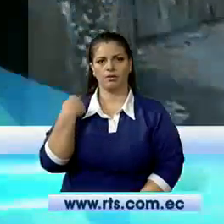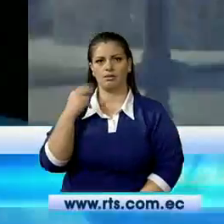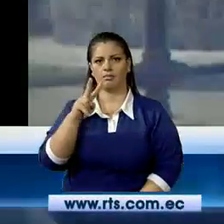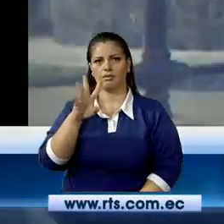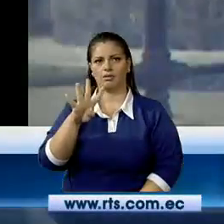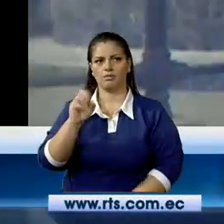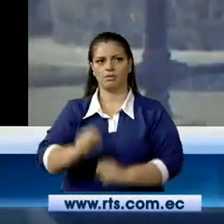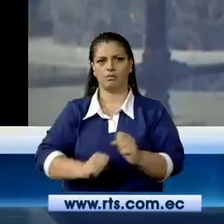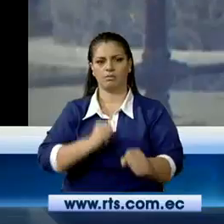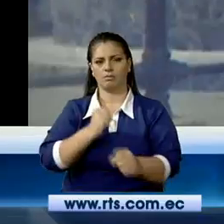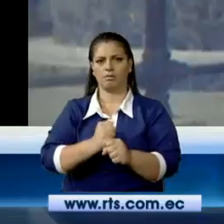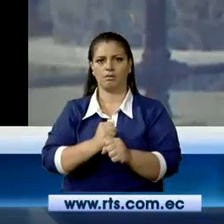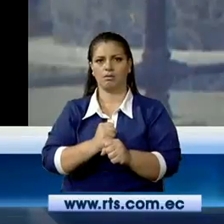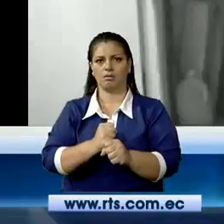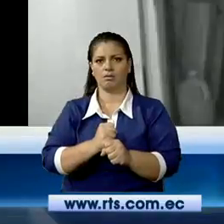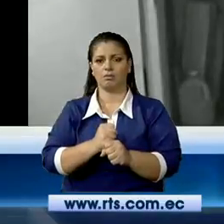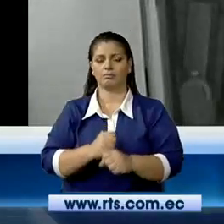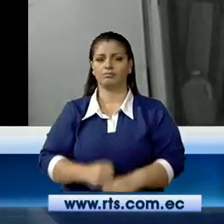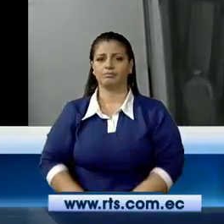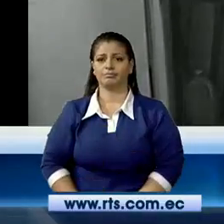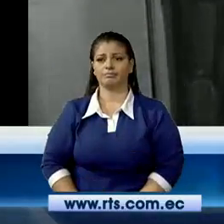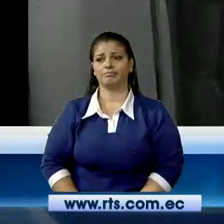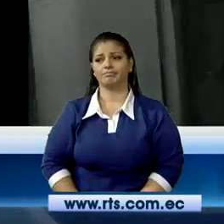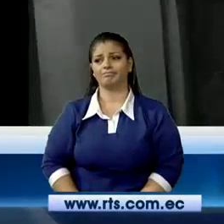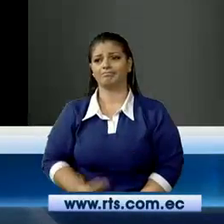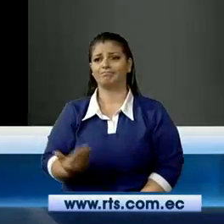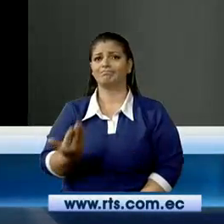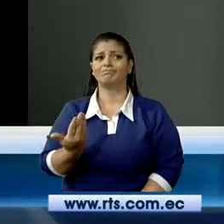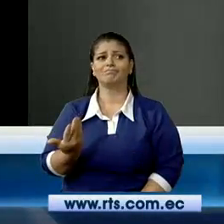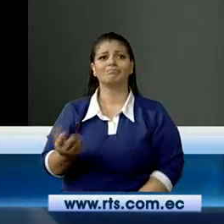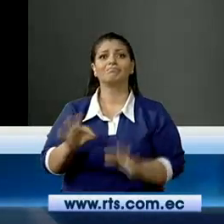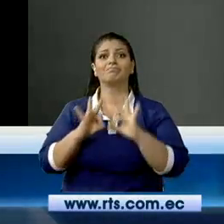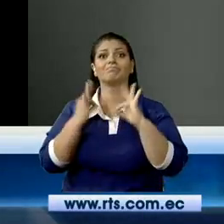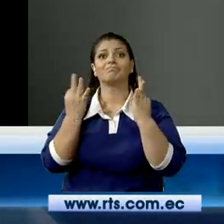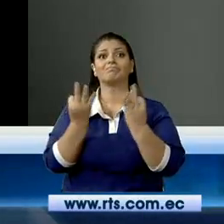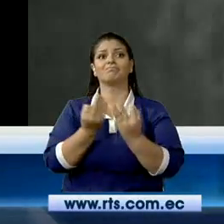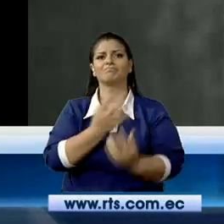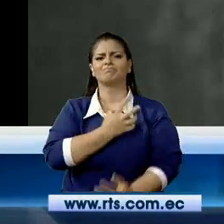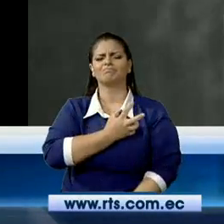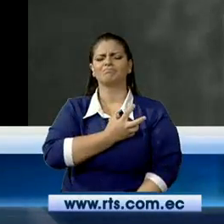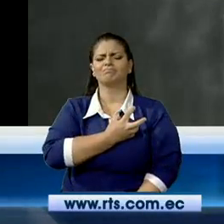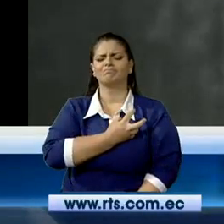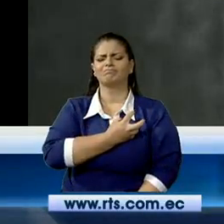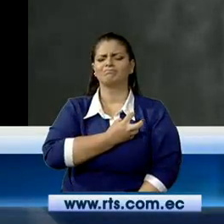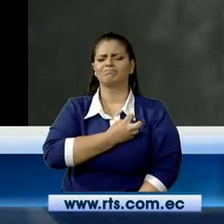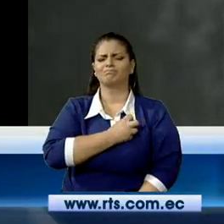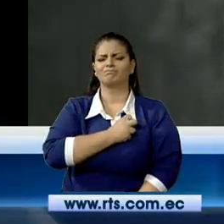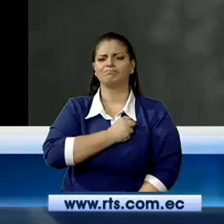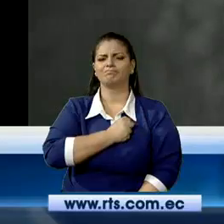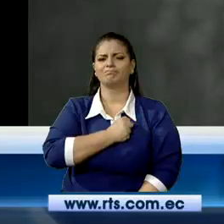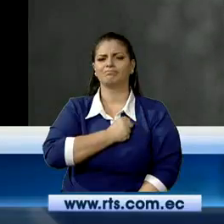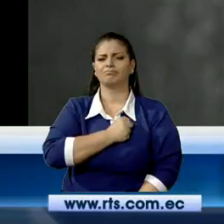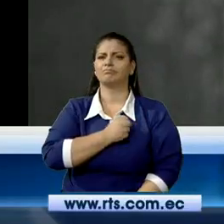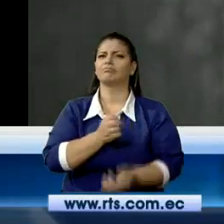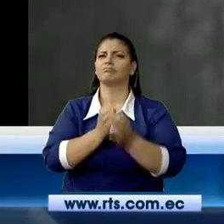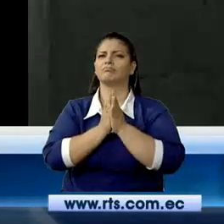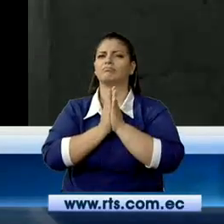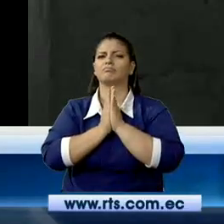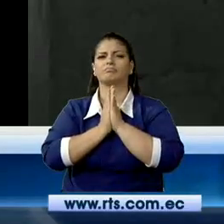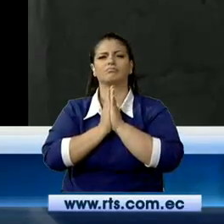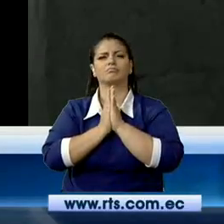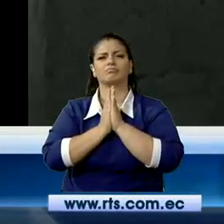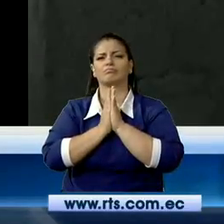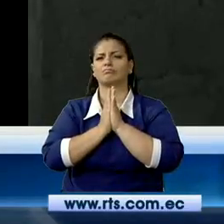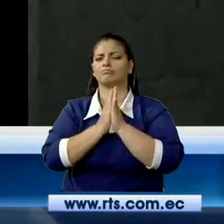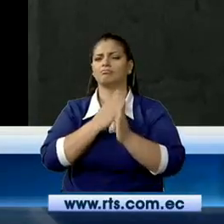probablemente una familia. Aunque la suerte no ilumina las pupilas de Carmen. Diosito, solo te pido, Señor, que lo sigue